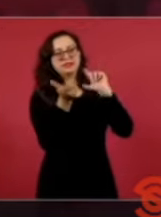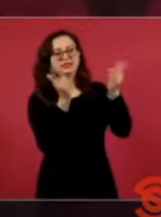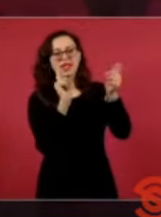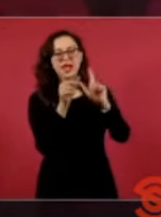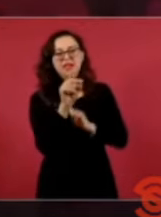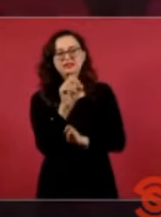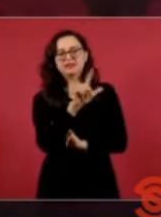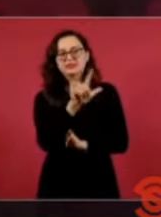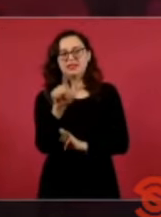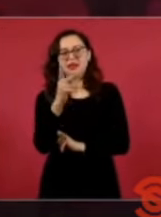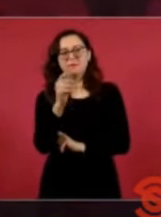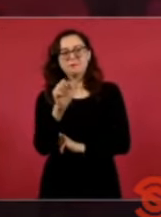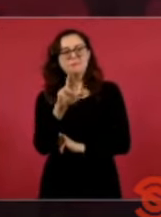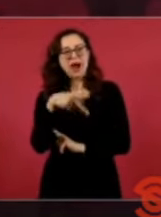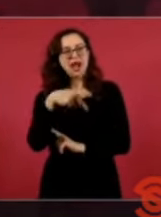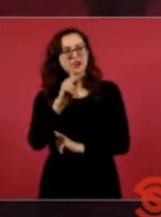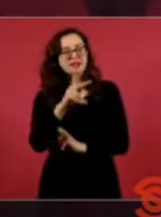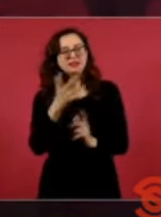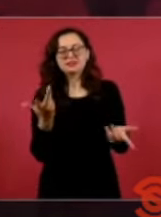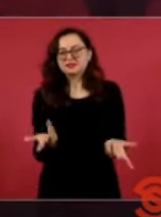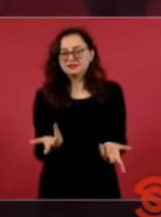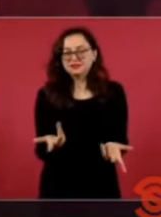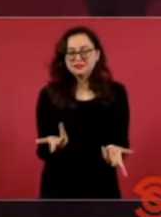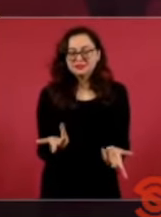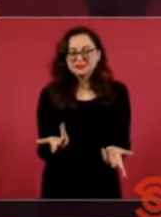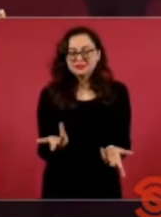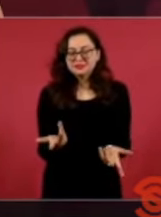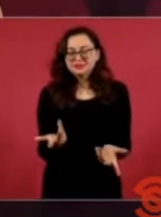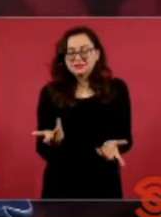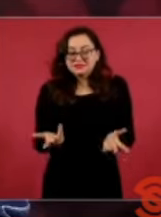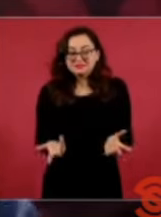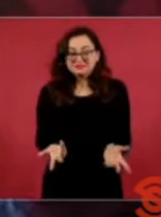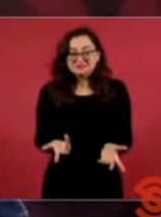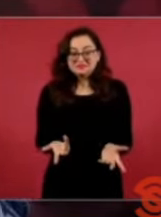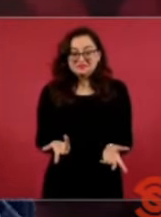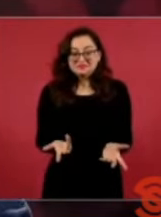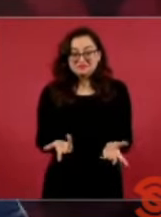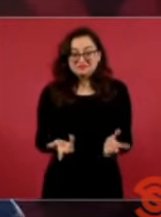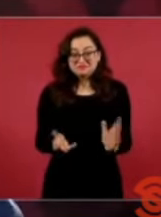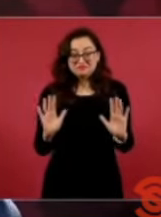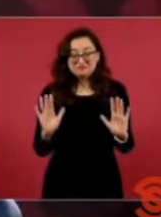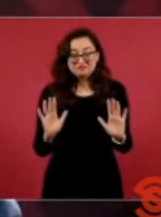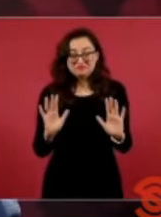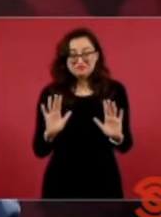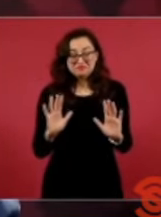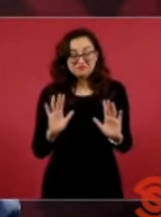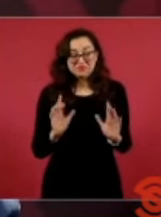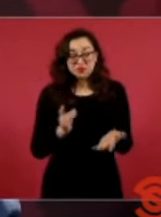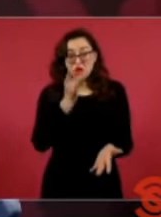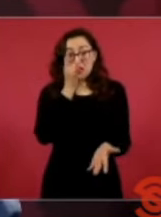Park. Nada más no permitir el huachicol.